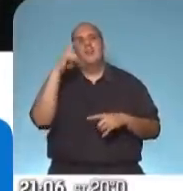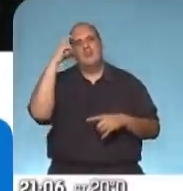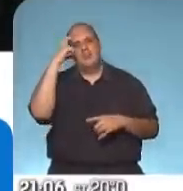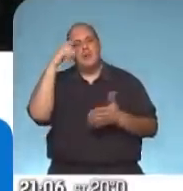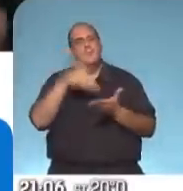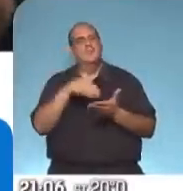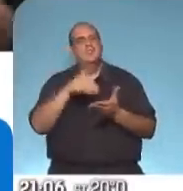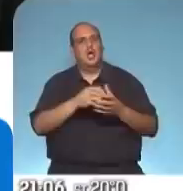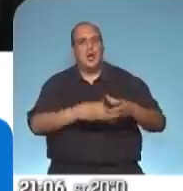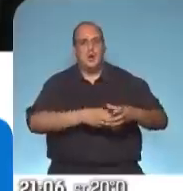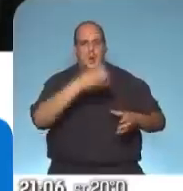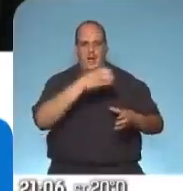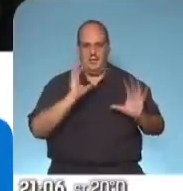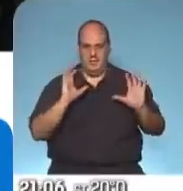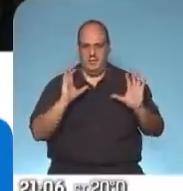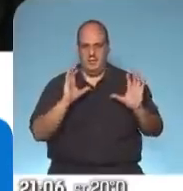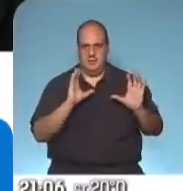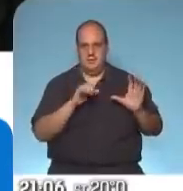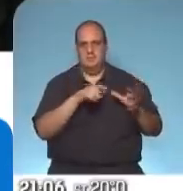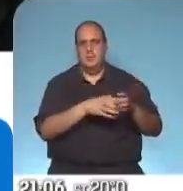van a seguir con